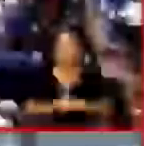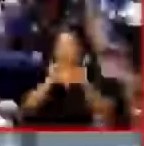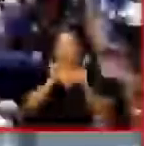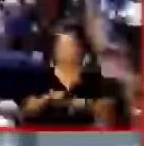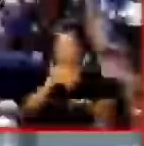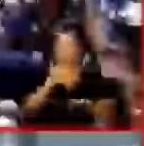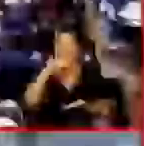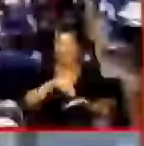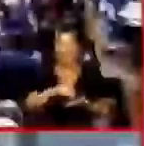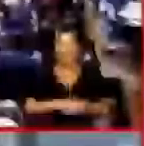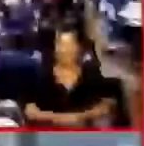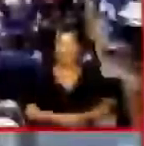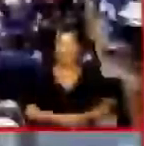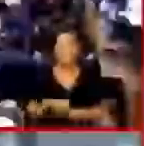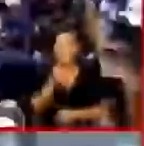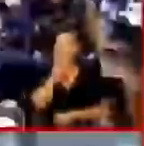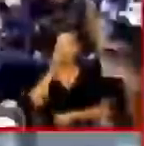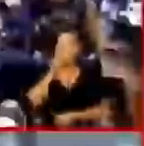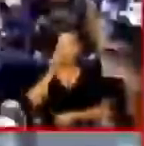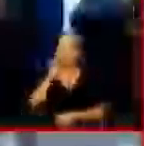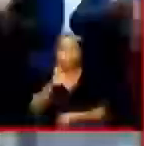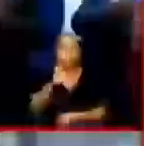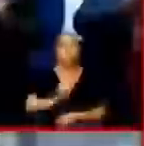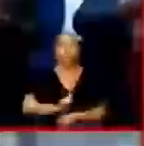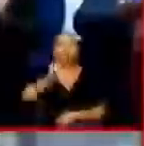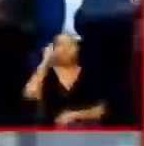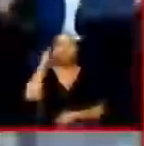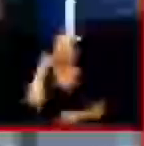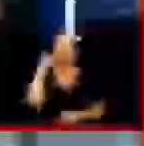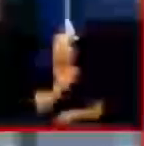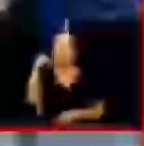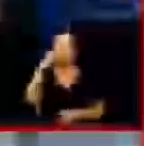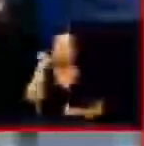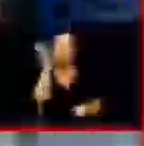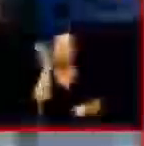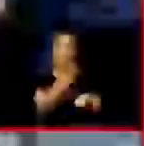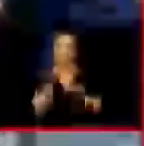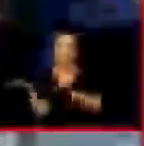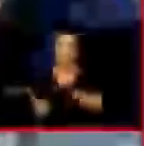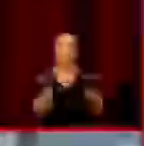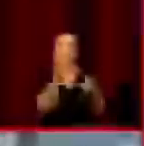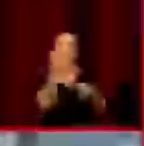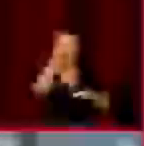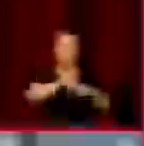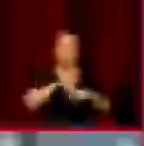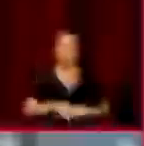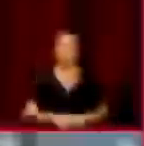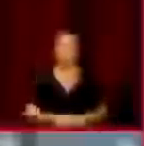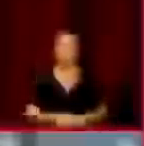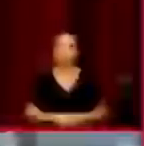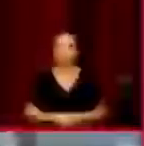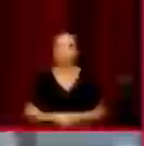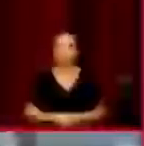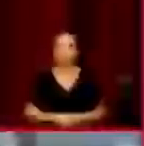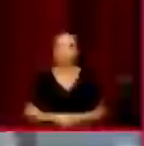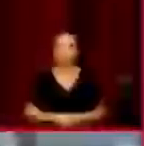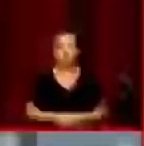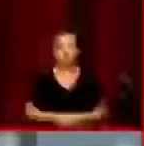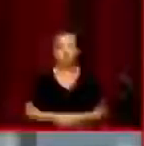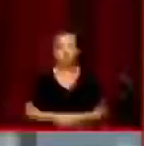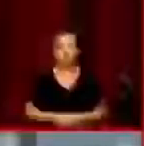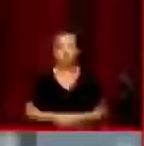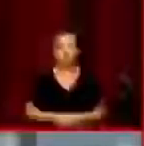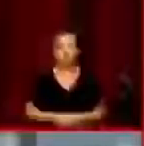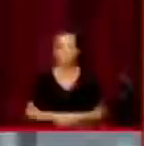pudiese, pagaría y no negociaría. Entonces, el punto acá es que Alberto ahora tiene el fronting